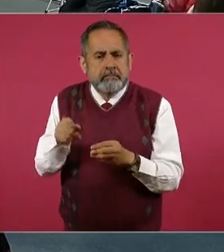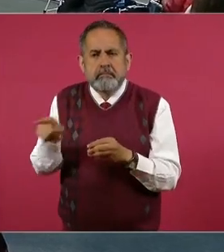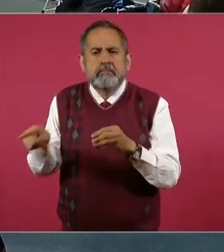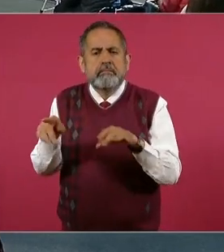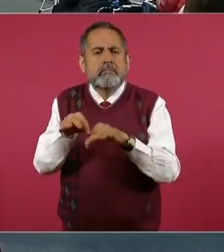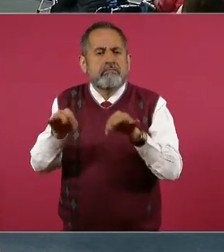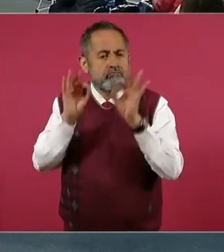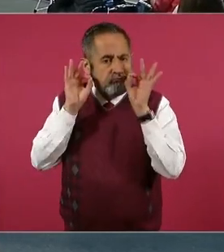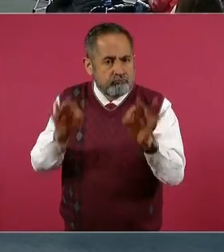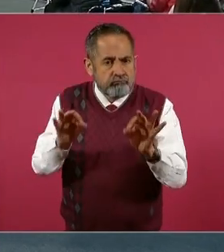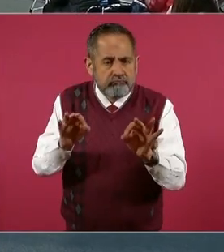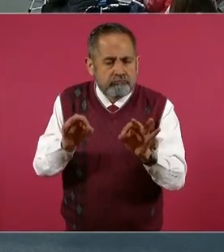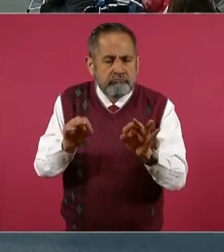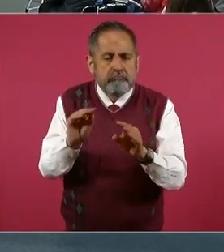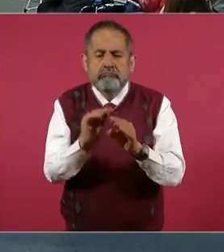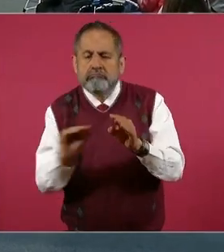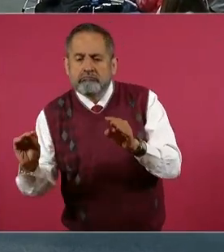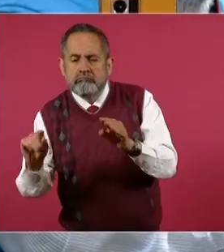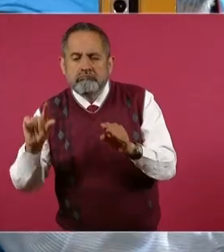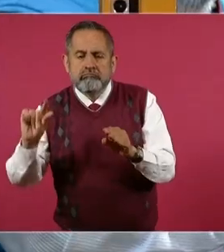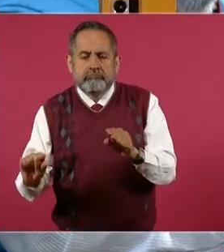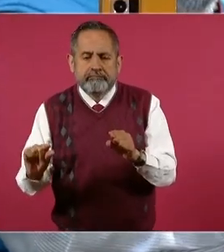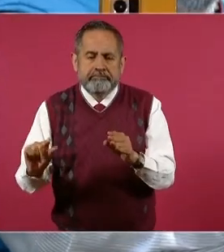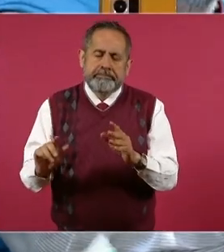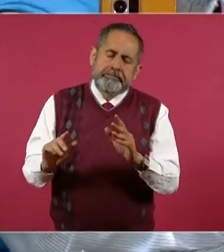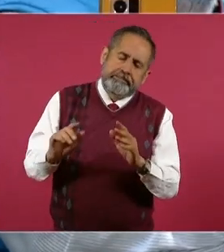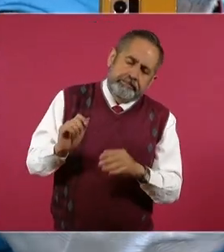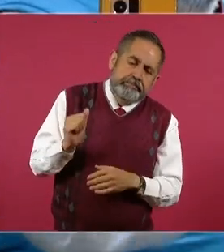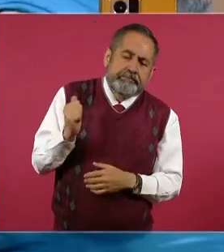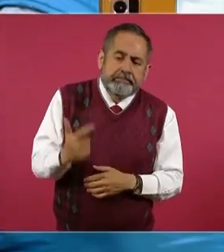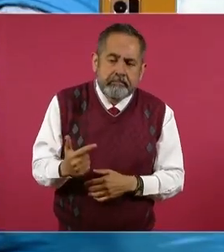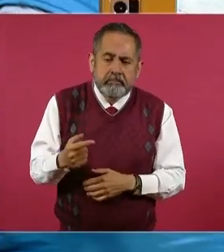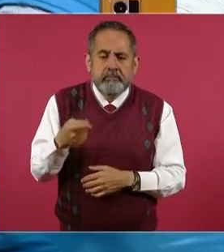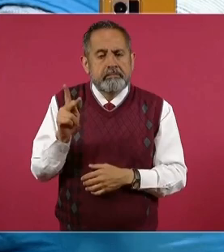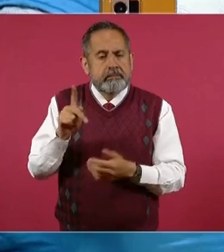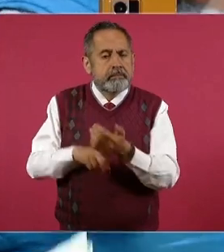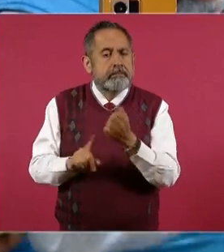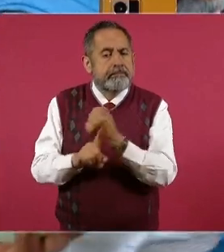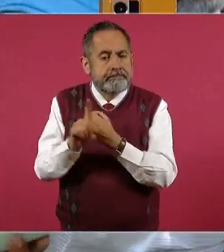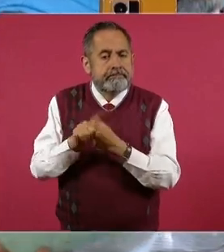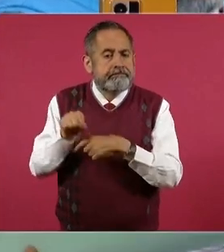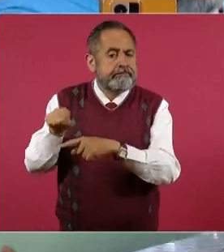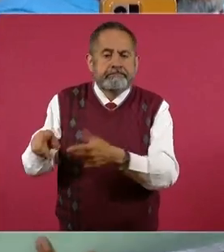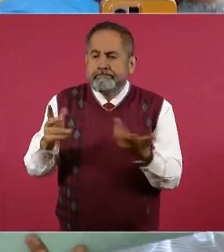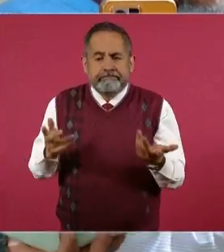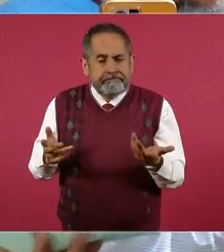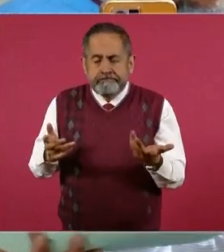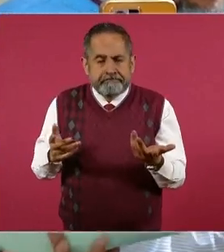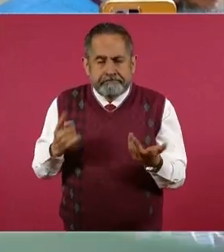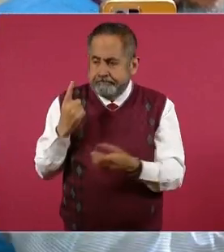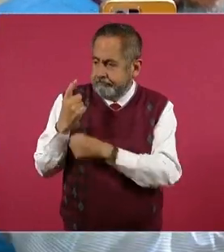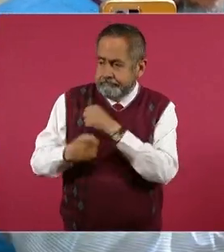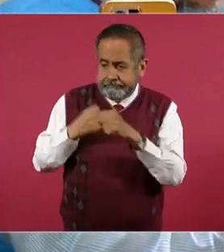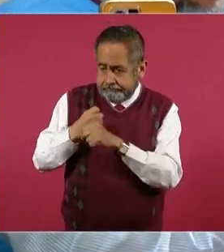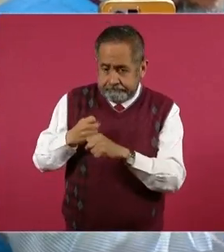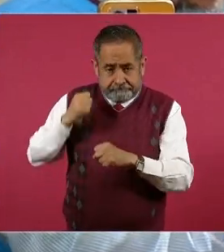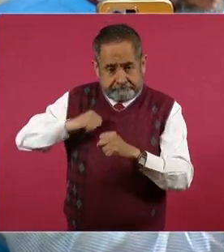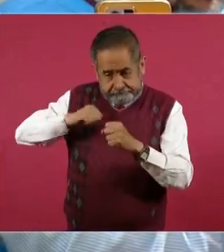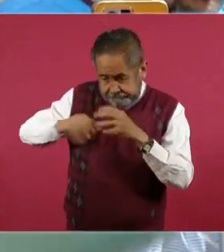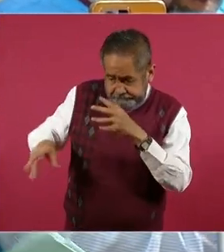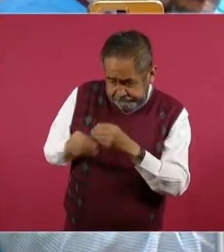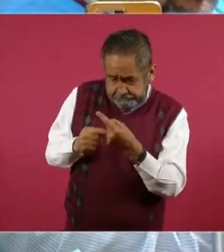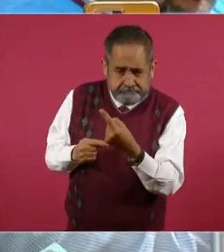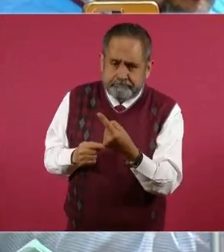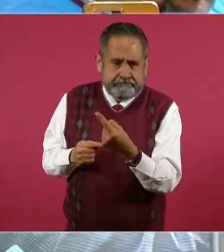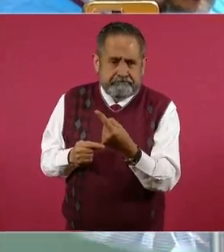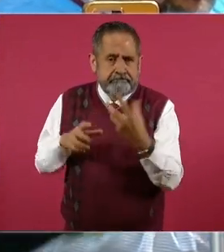él se dedica. Bueno, ya tiene ahí un lugar. El gran problema ahorita que tiene es que realmente tiene un año de antigüedad, cuando